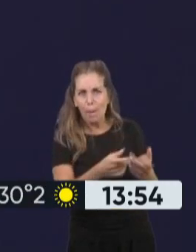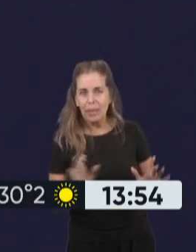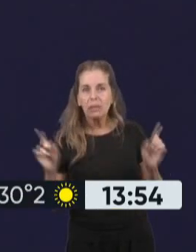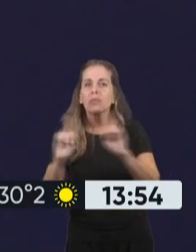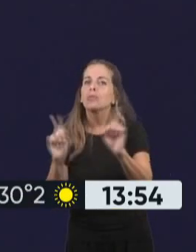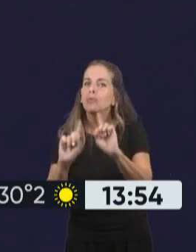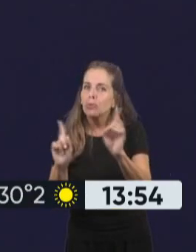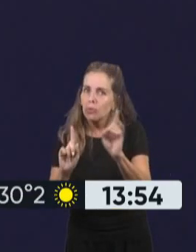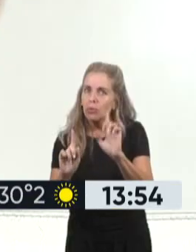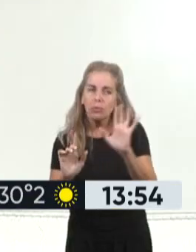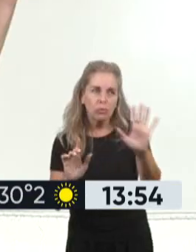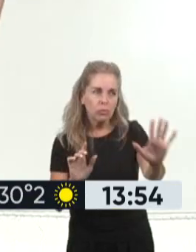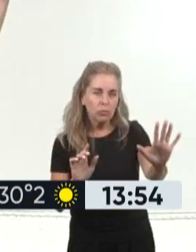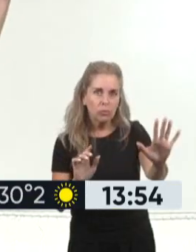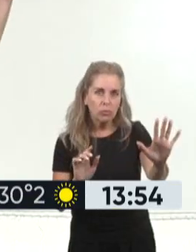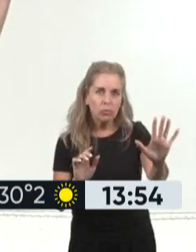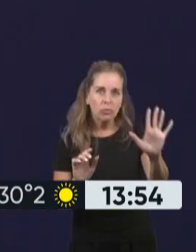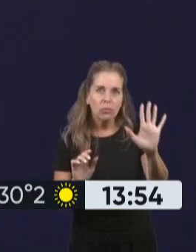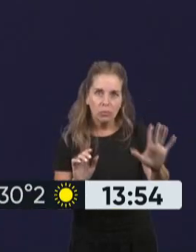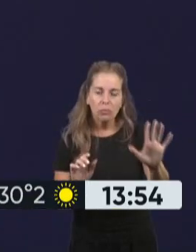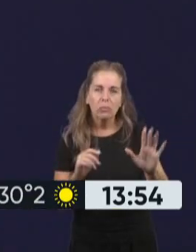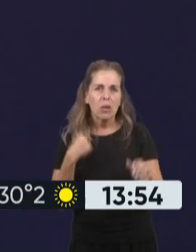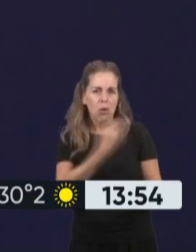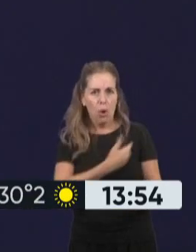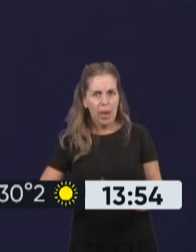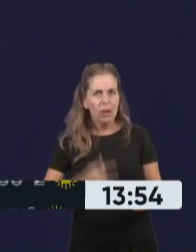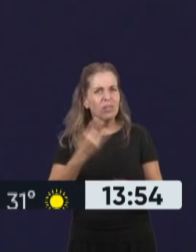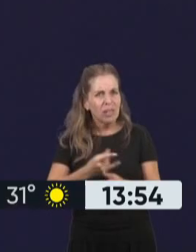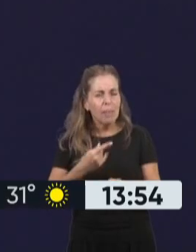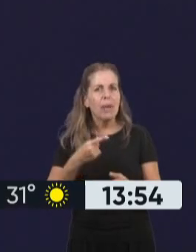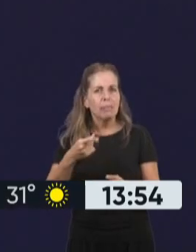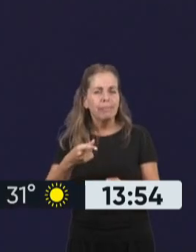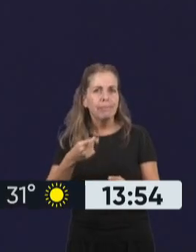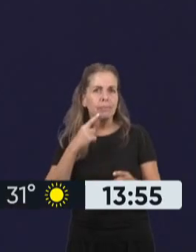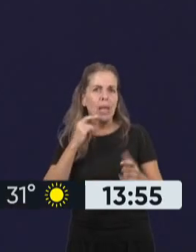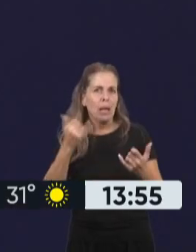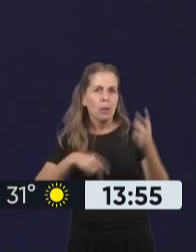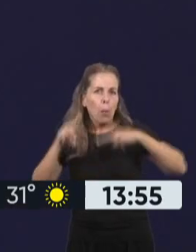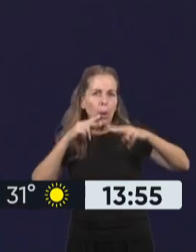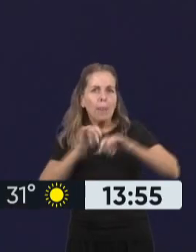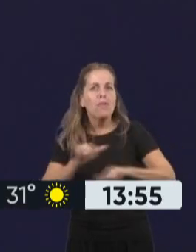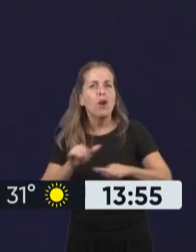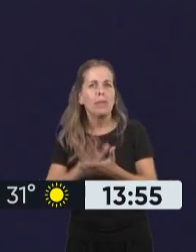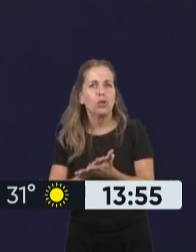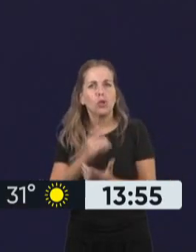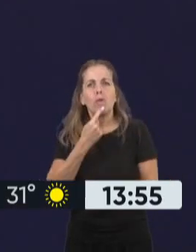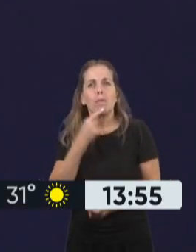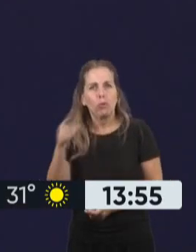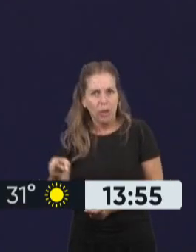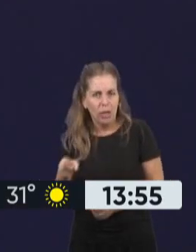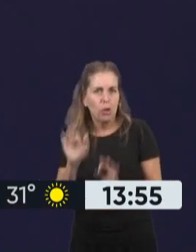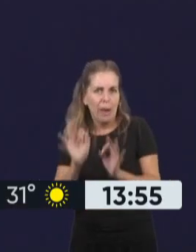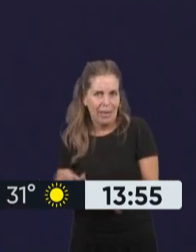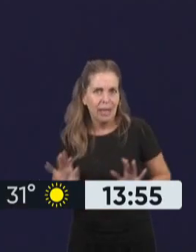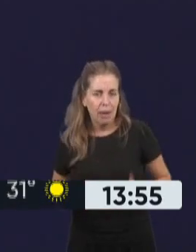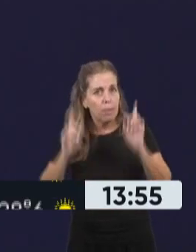tema, hablamos pero todos llamaron los días y específicamente. nos actualizamos a cada minuto de cuál es la situación. Pero no directamente con la familia. Lo que no